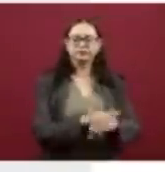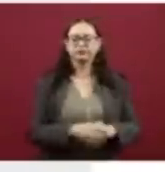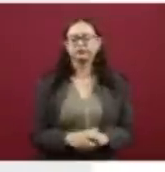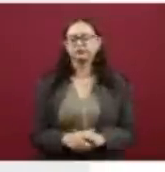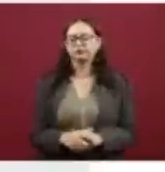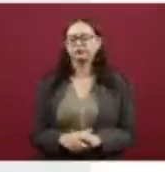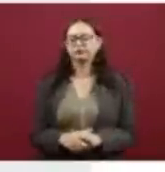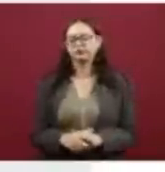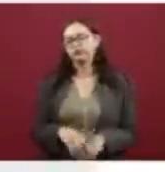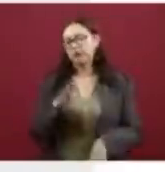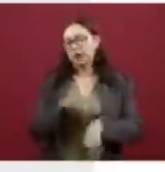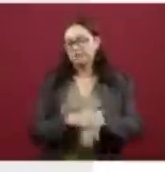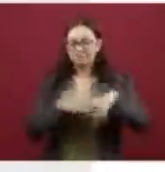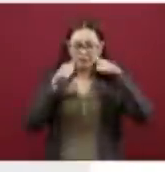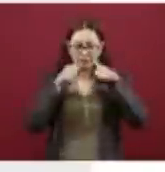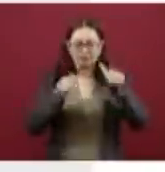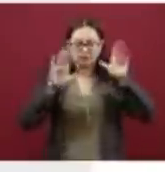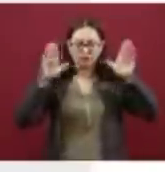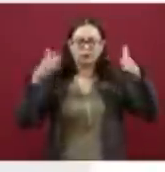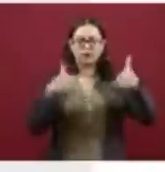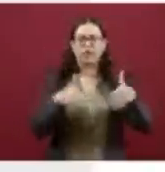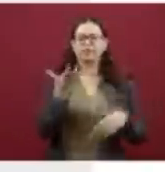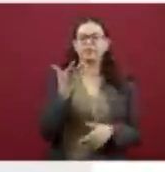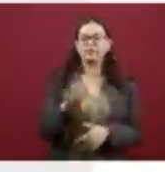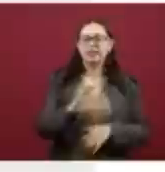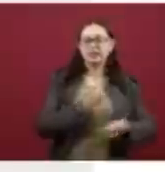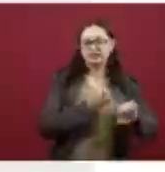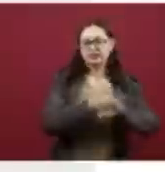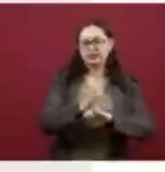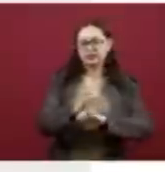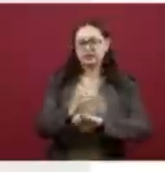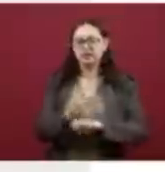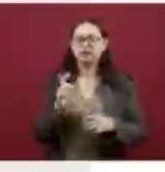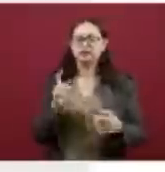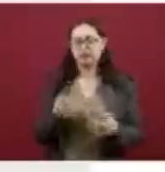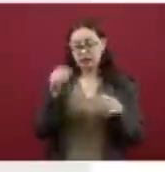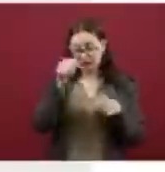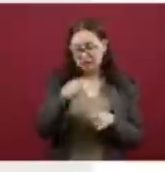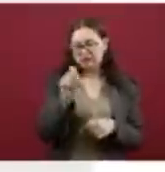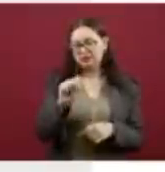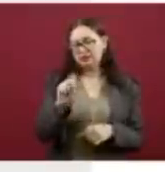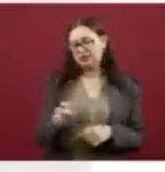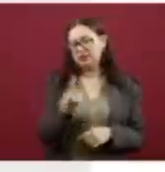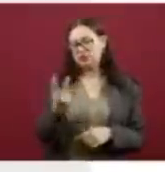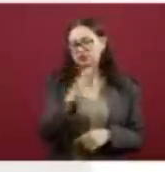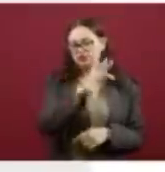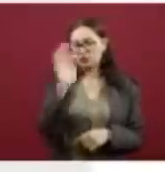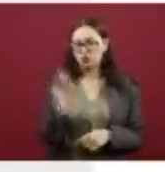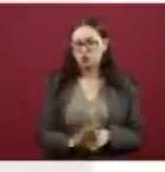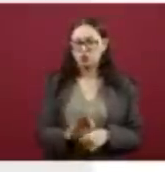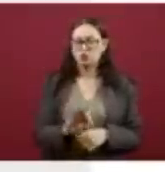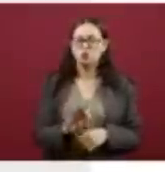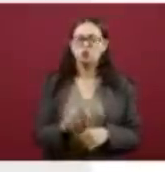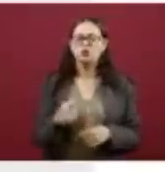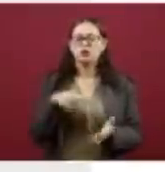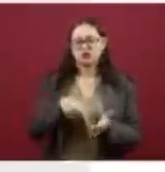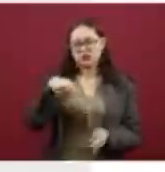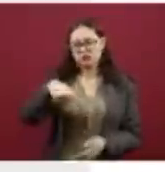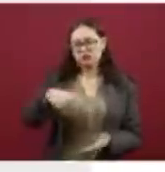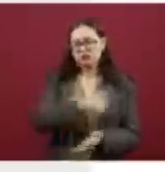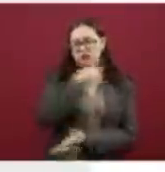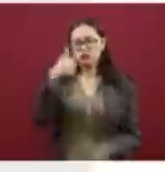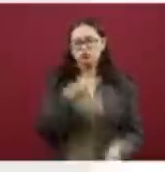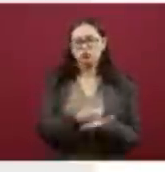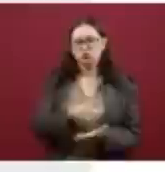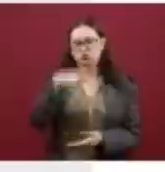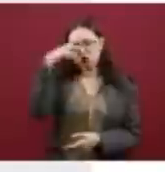concentrándose particularmente en 10 entidades, donde está el 62% de los beneficiarios, destacando la Ciudad de México con cerca